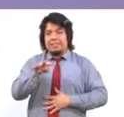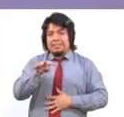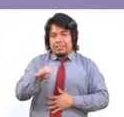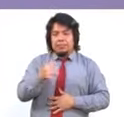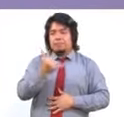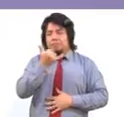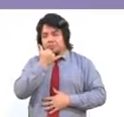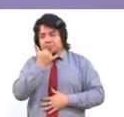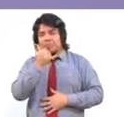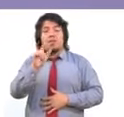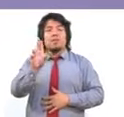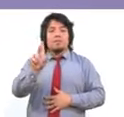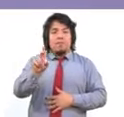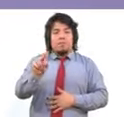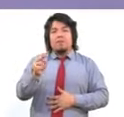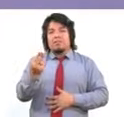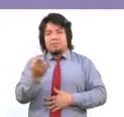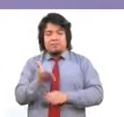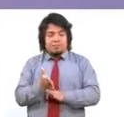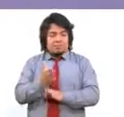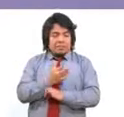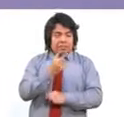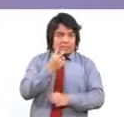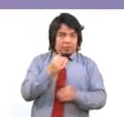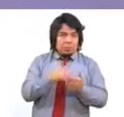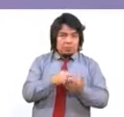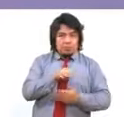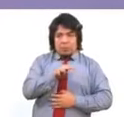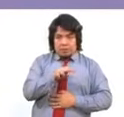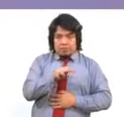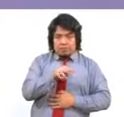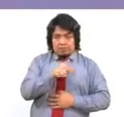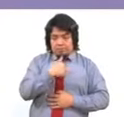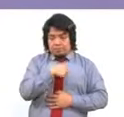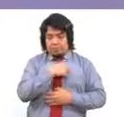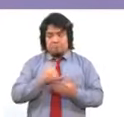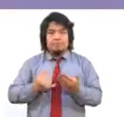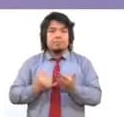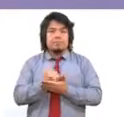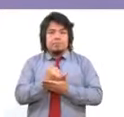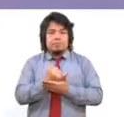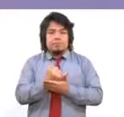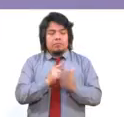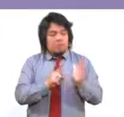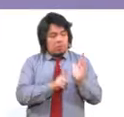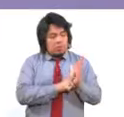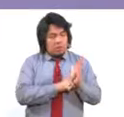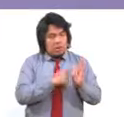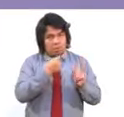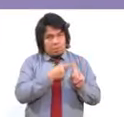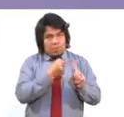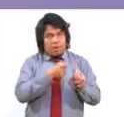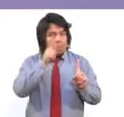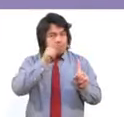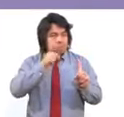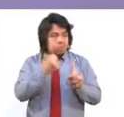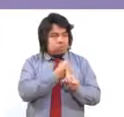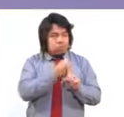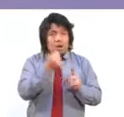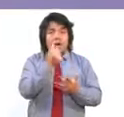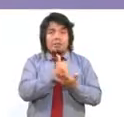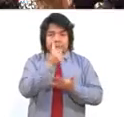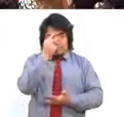El 25 de noviembre del 2019 tomamos la decisión de decretar la alerta por violencia contra las mujeres en la Ciudad